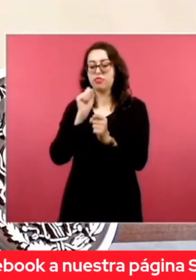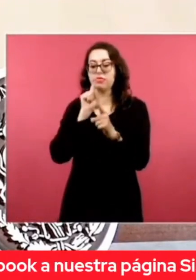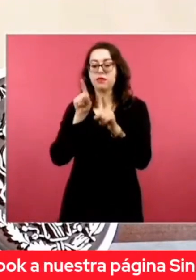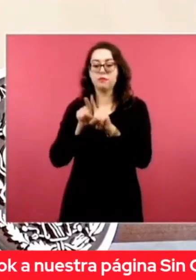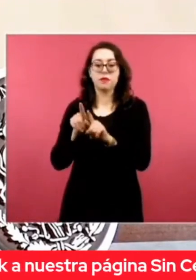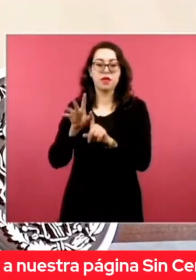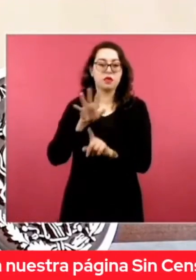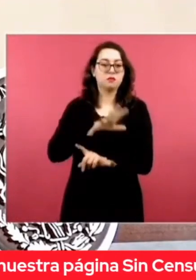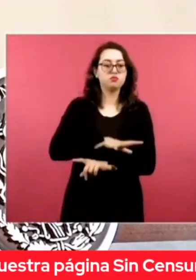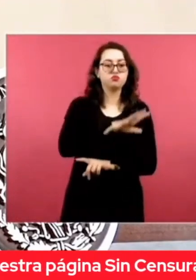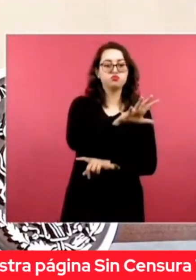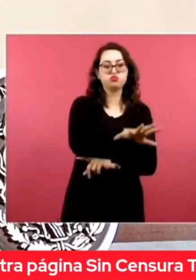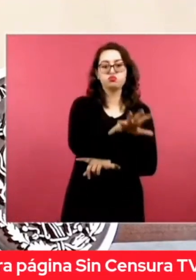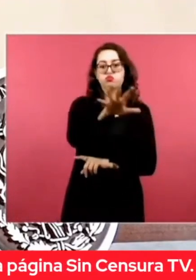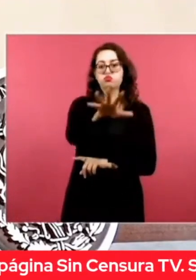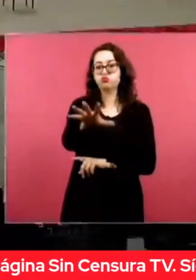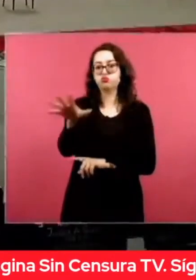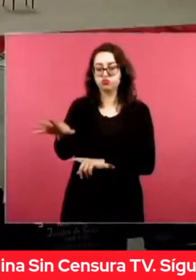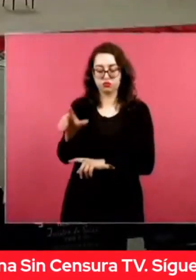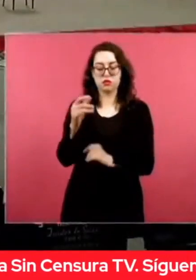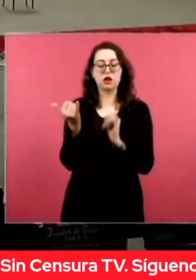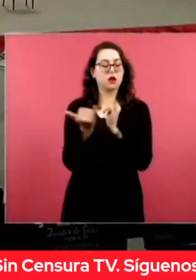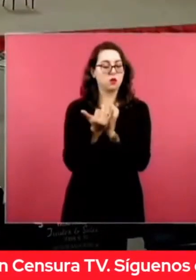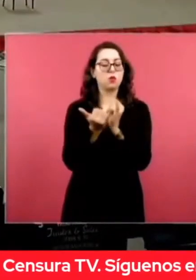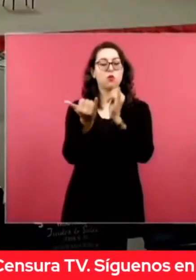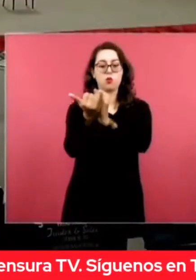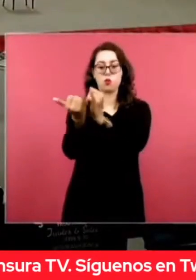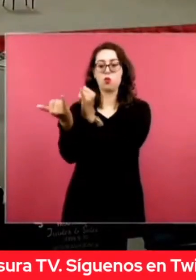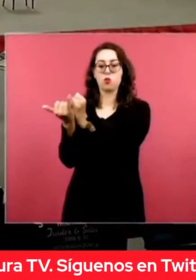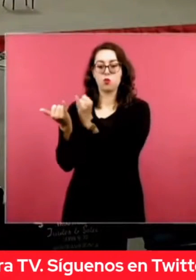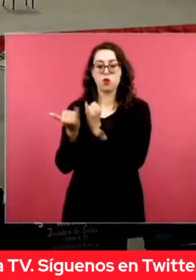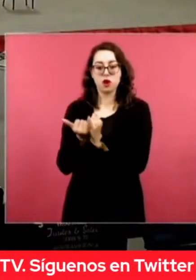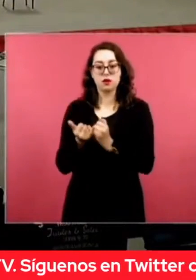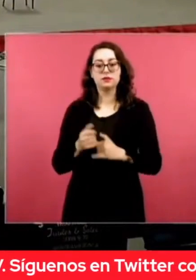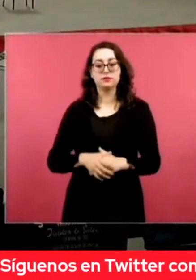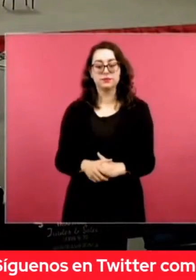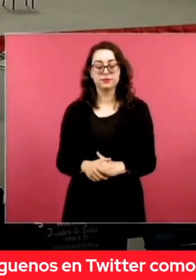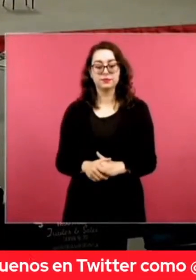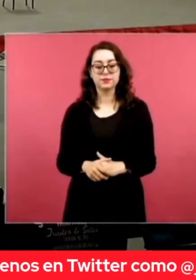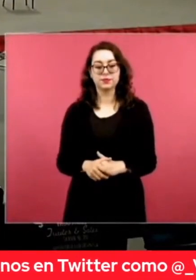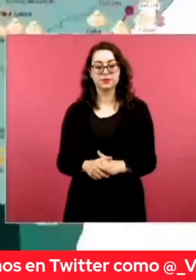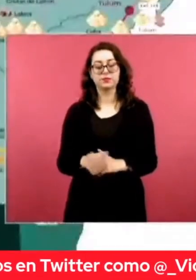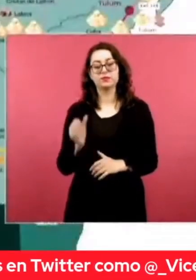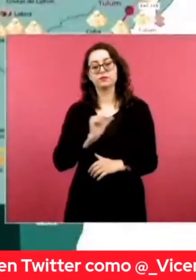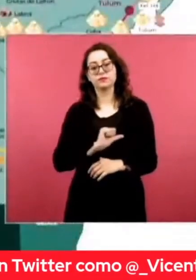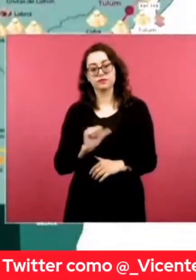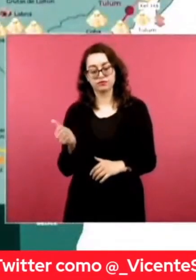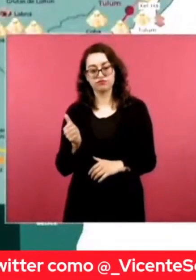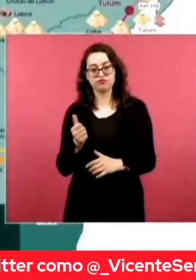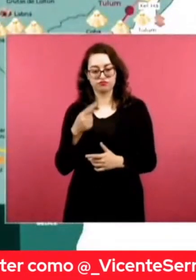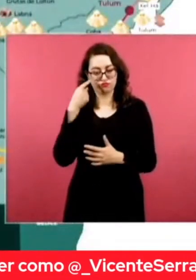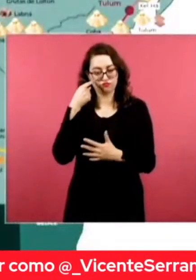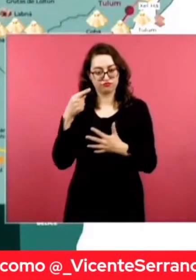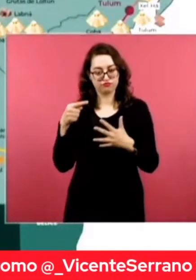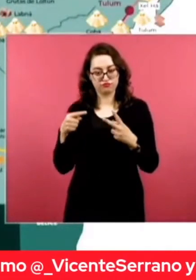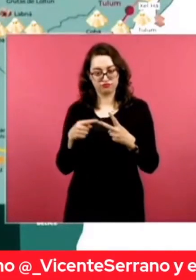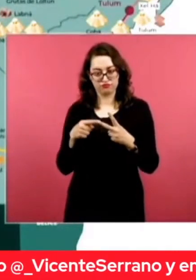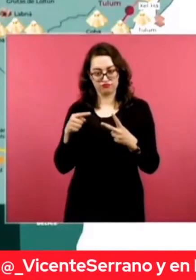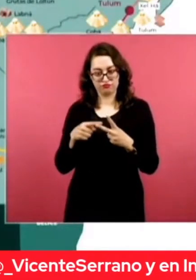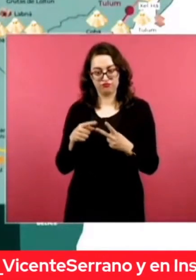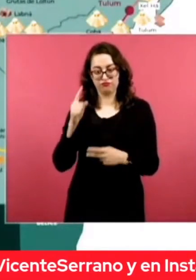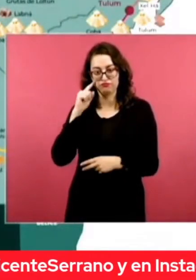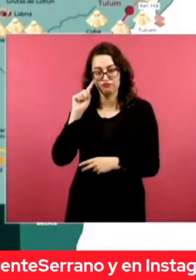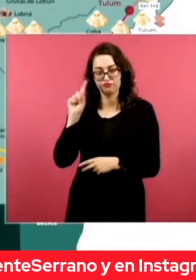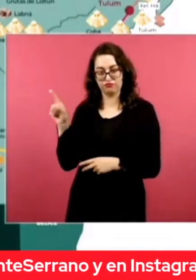obras complementarias, las obras adyacentes de este gran proyecto. Y el otro componente, que es el programa